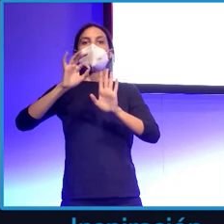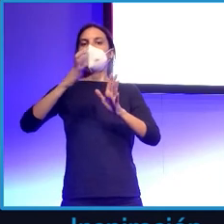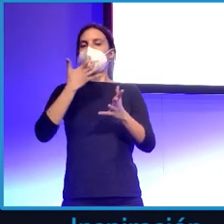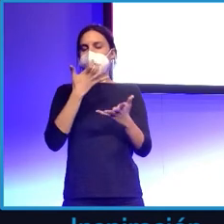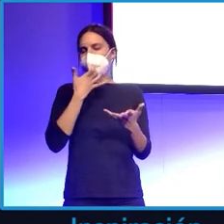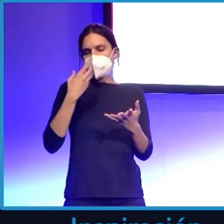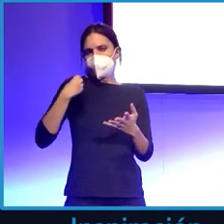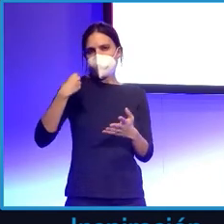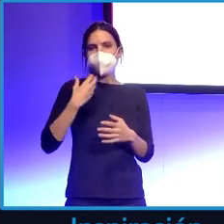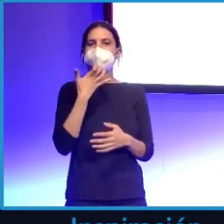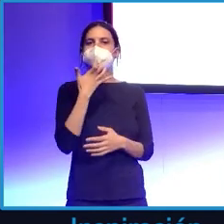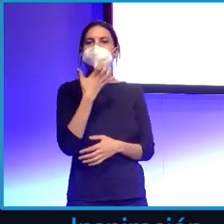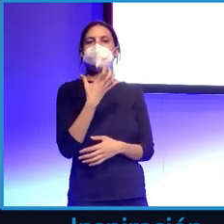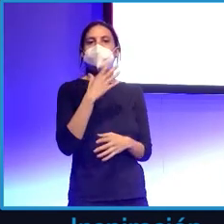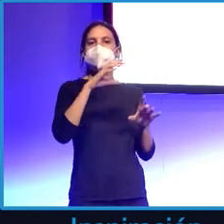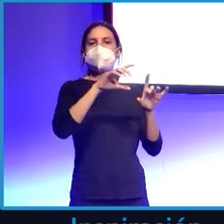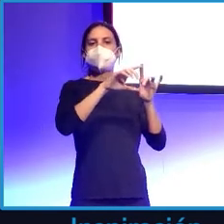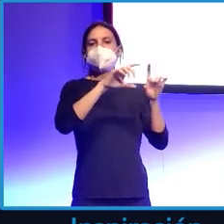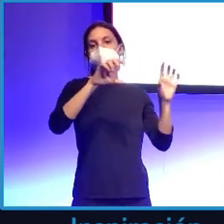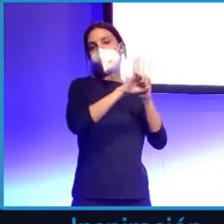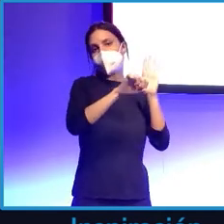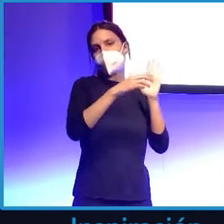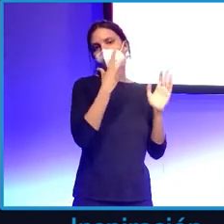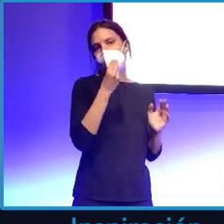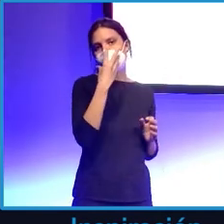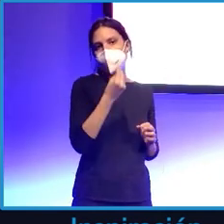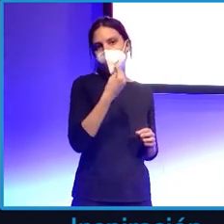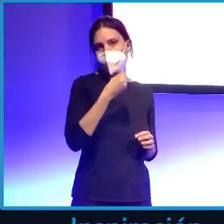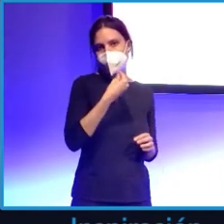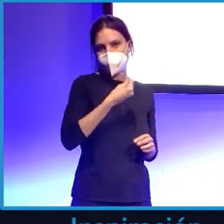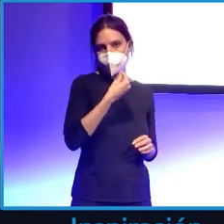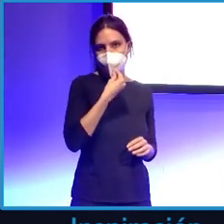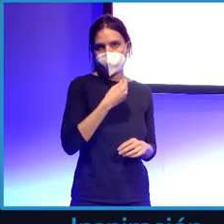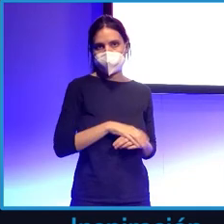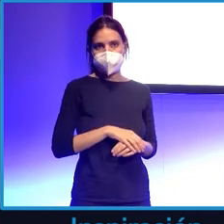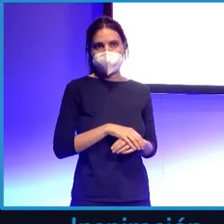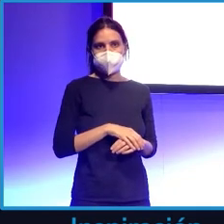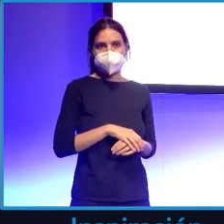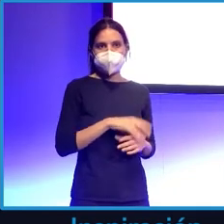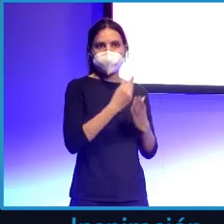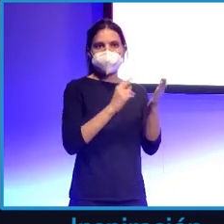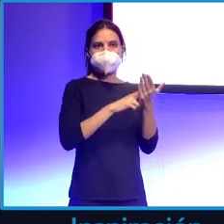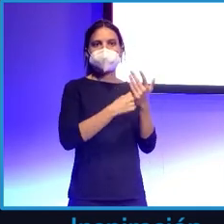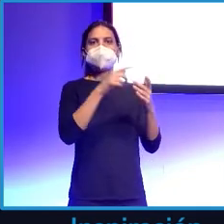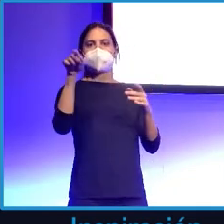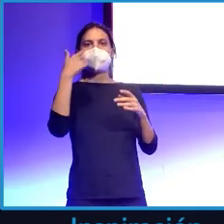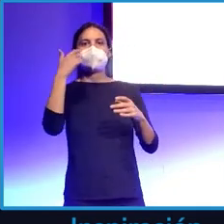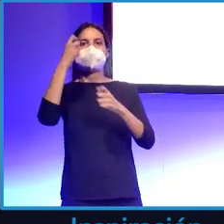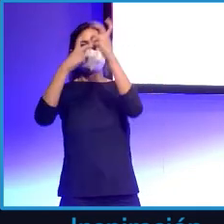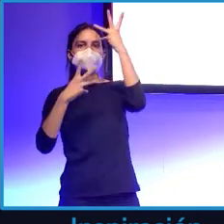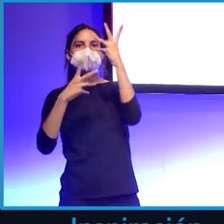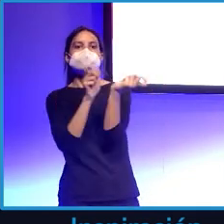siempre comida de perros pues ahí podemos jugar con variaciones comida de perros el sinónimo es alimento de perros piensos de perros